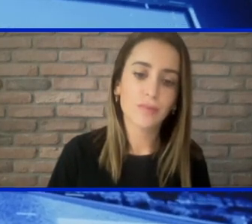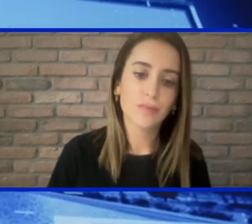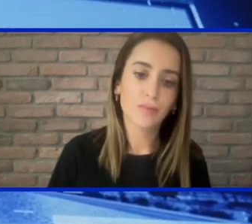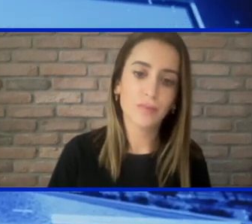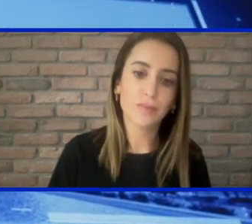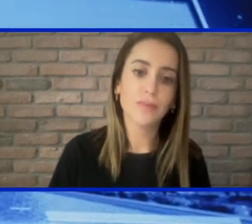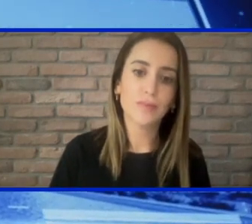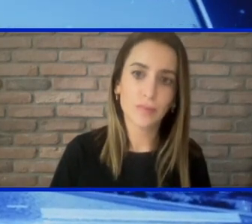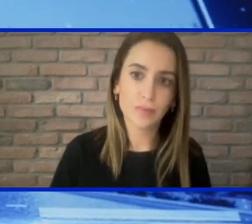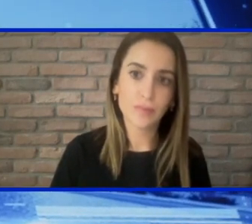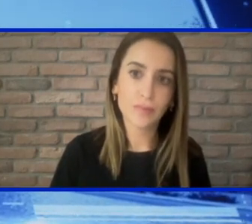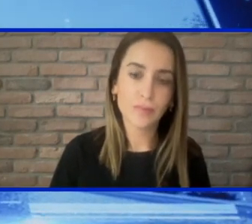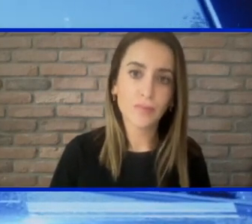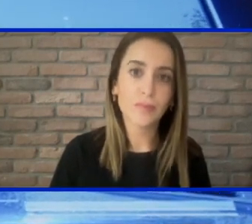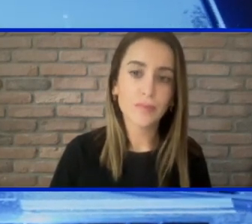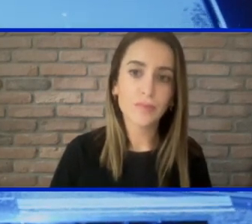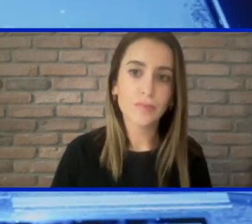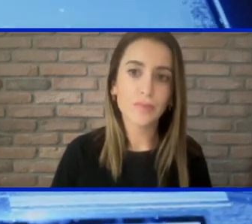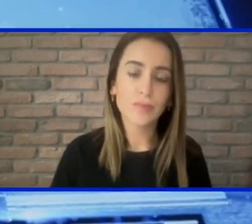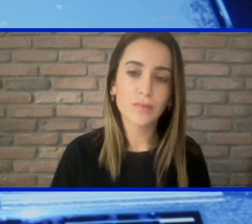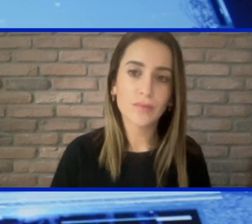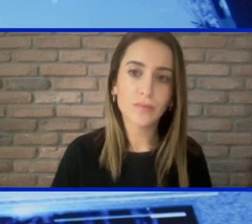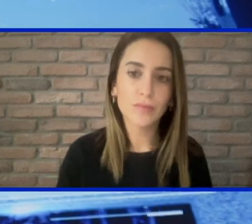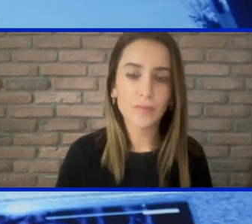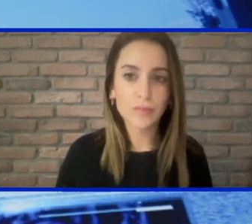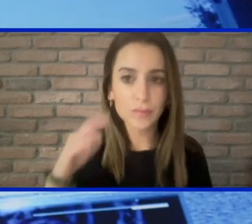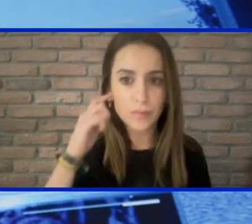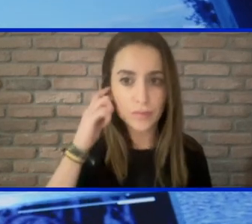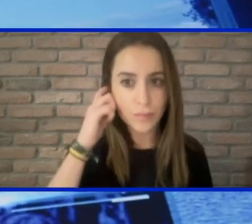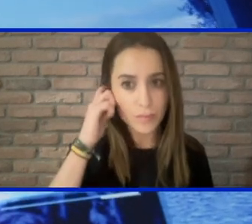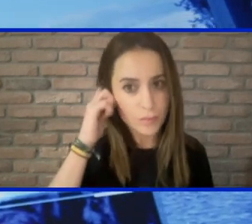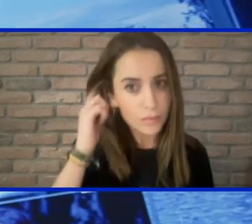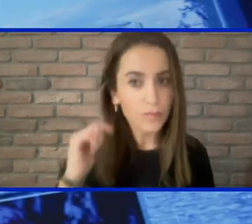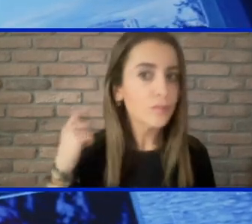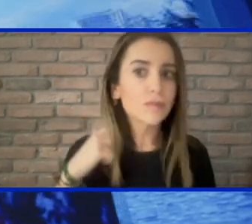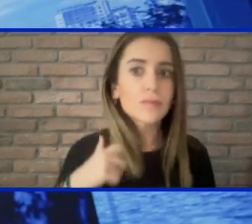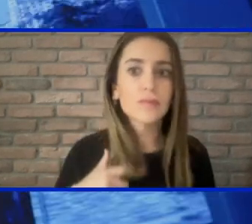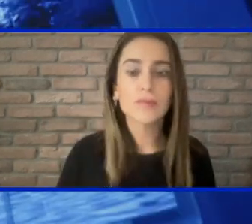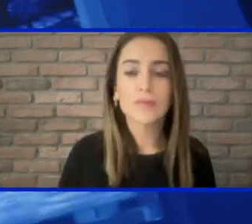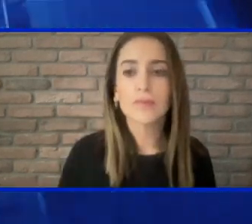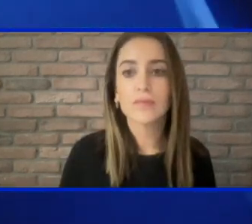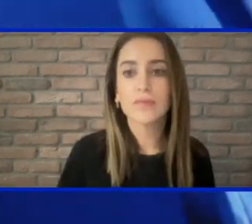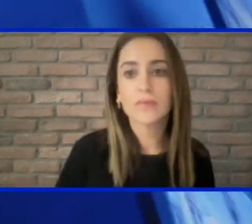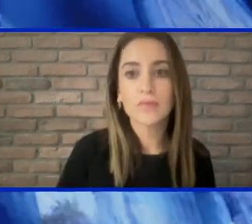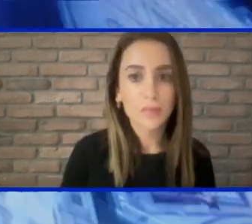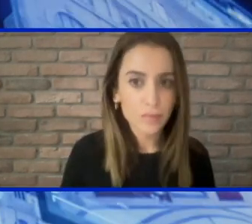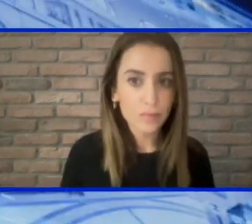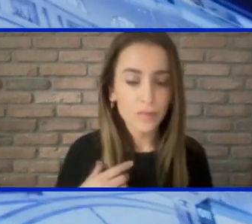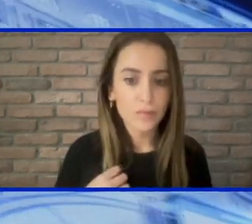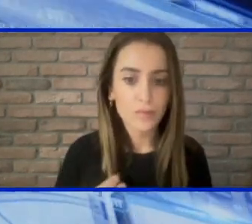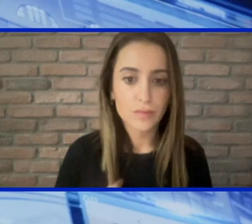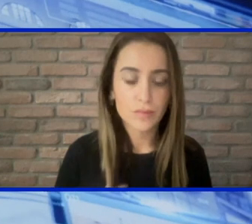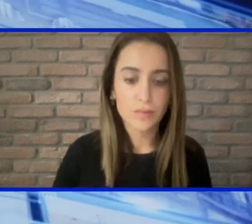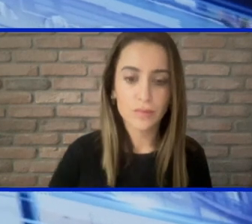profesión a defender a un presunto asesino, un presunto violador, no? Desconocen las generales de la ley y lo más básico del Estado de Derecho, a